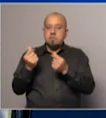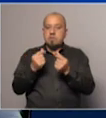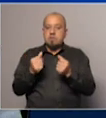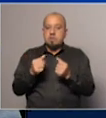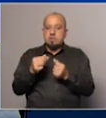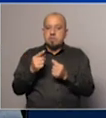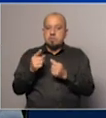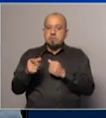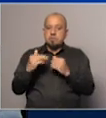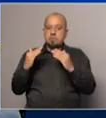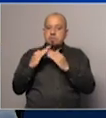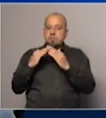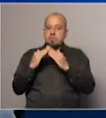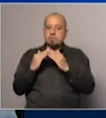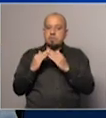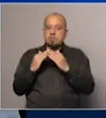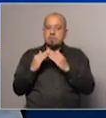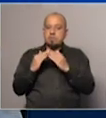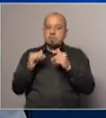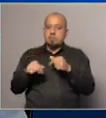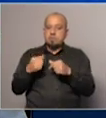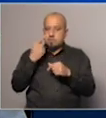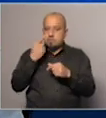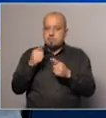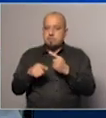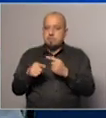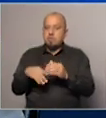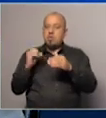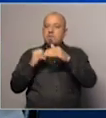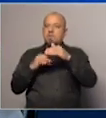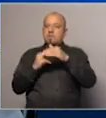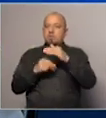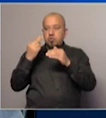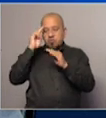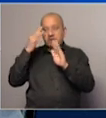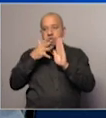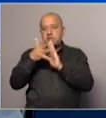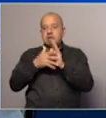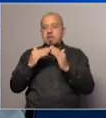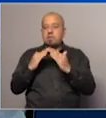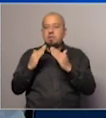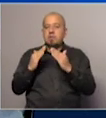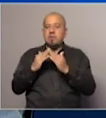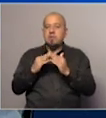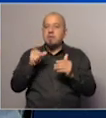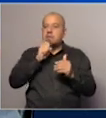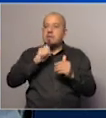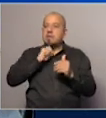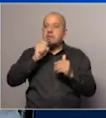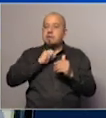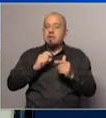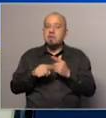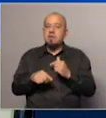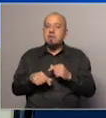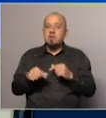fíjense una cosa la vivienda acá ustedes habrán oído hablar que se habla de un fondo nacional de vivienda una mentira repetida mil veces se